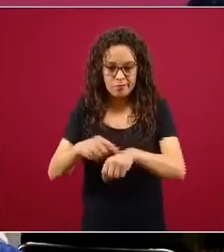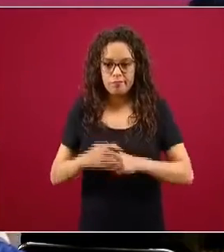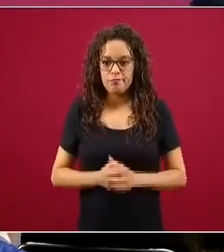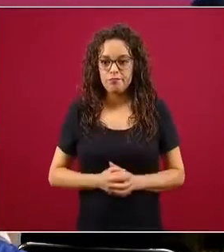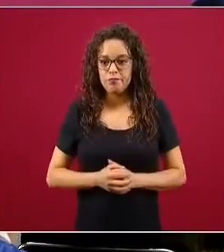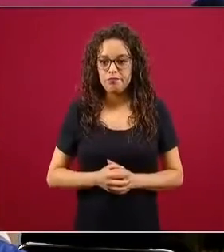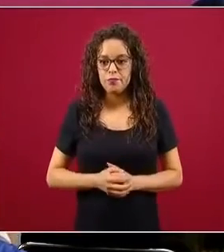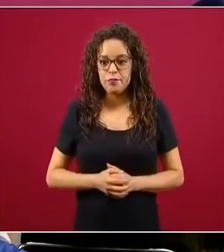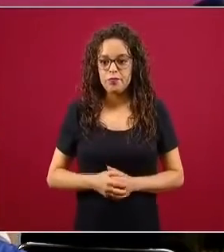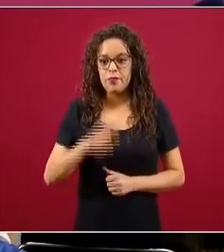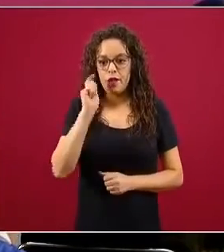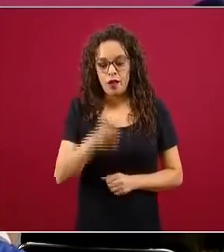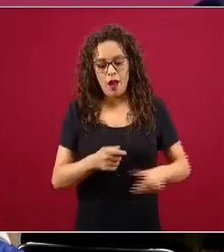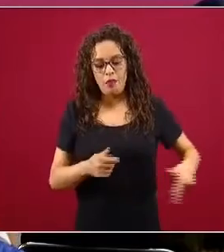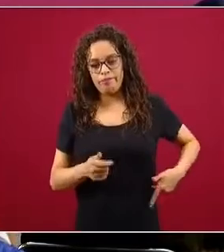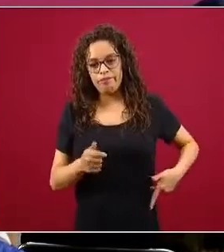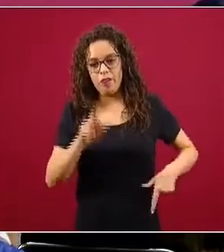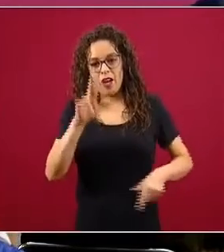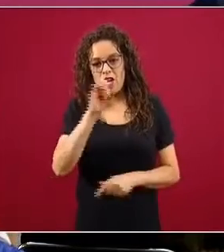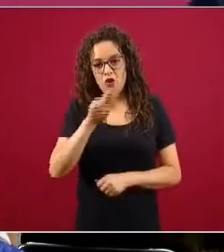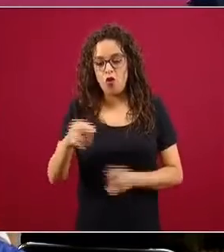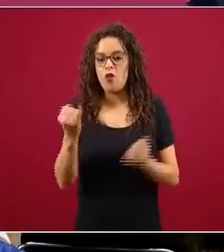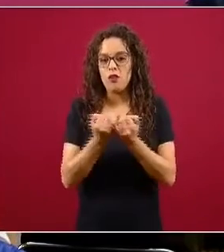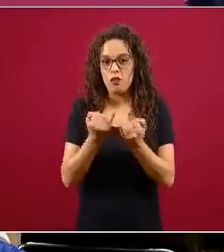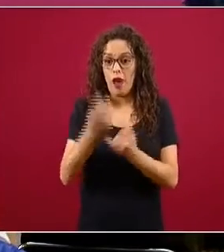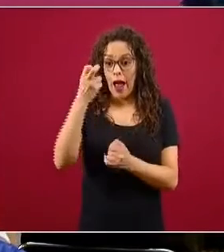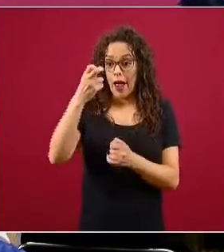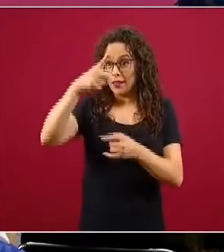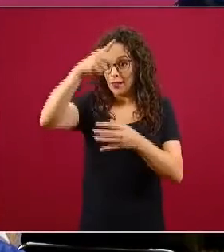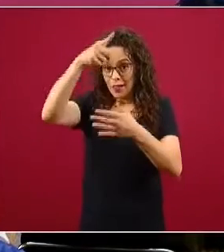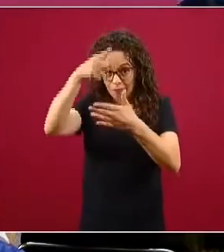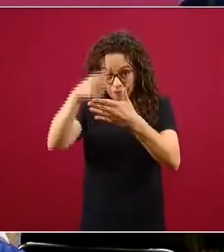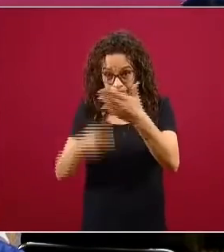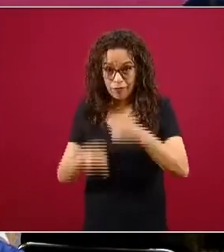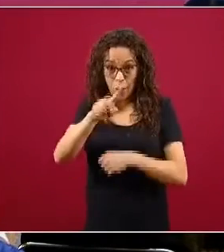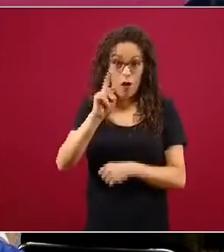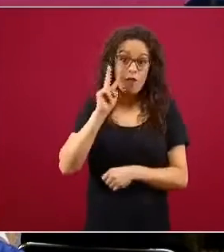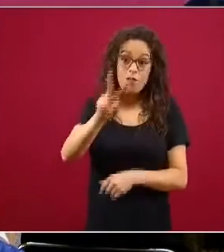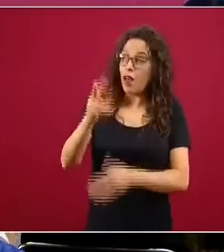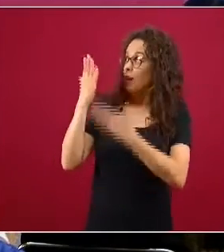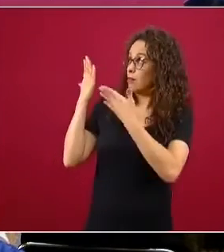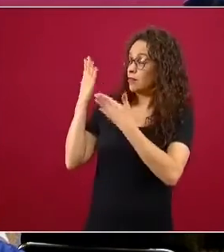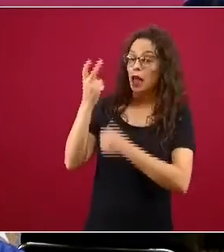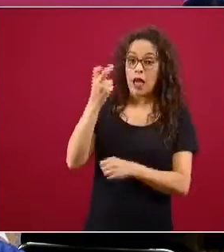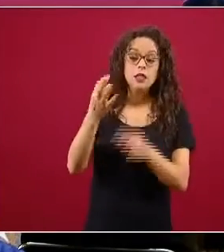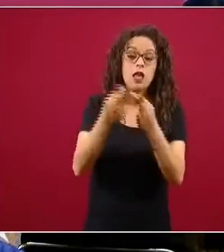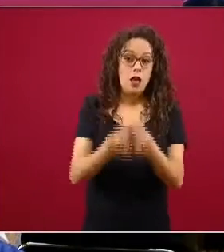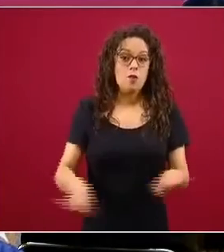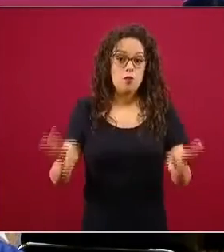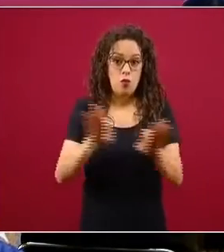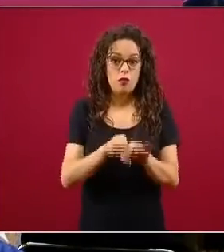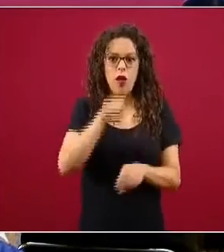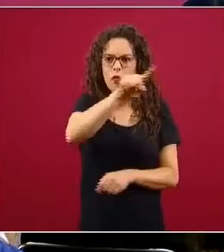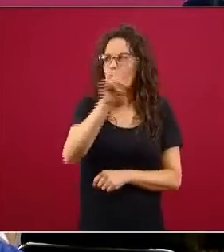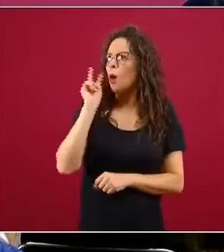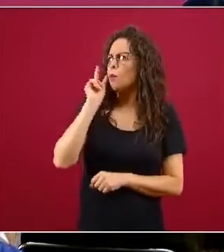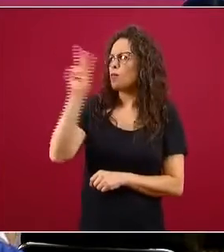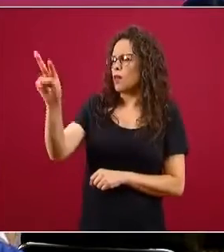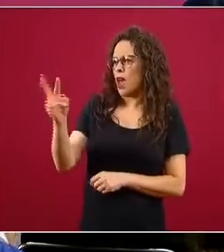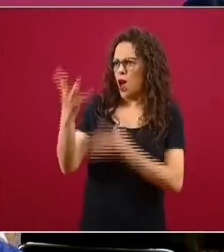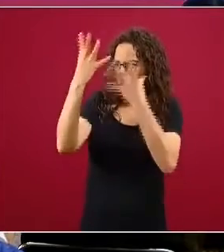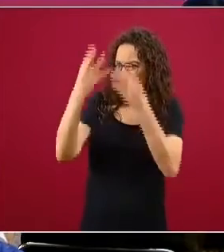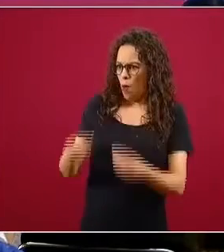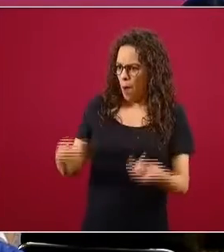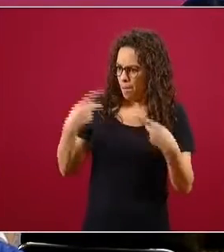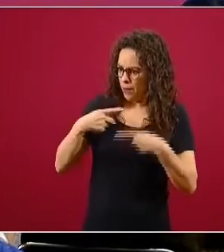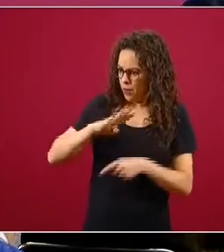e insuficiencia renal. Estas son las causas, y creo que es importante porque cuando uno ve los números, pues estamos viendo que posiblemente,